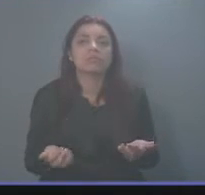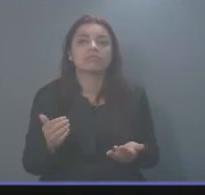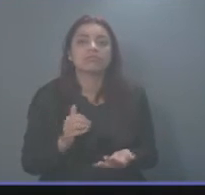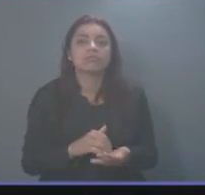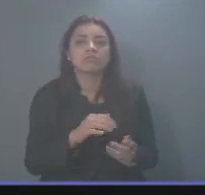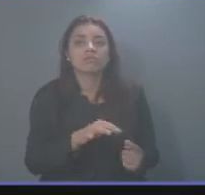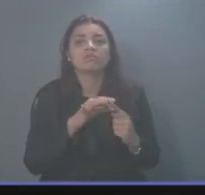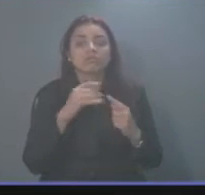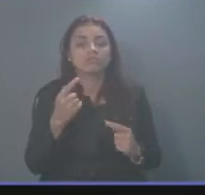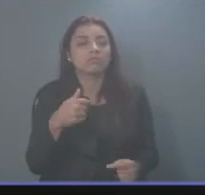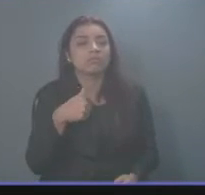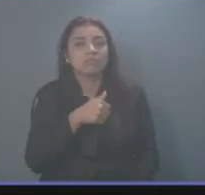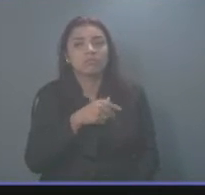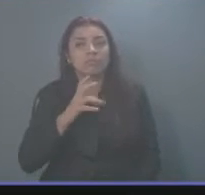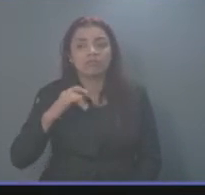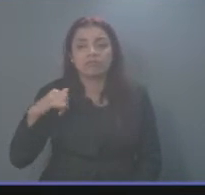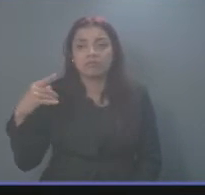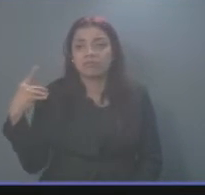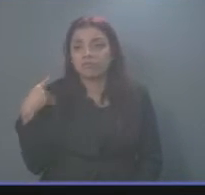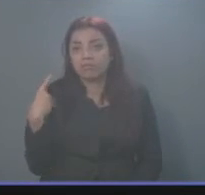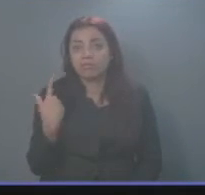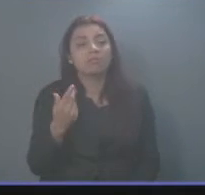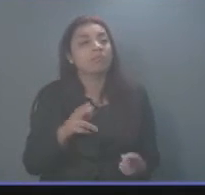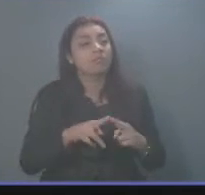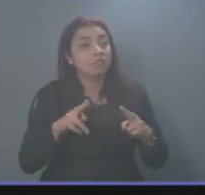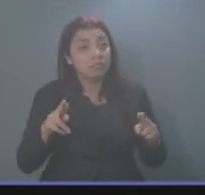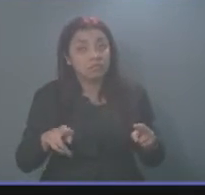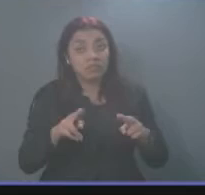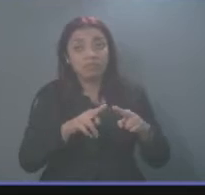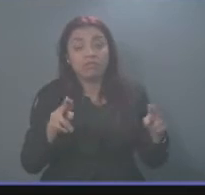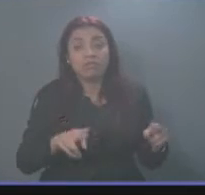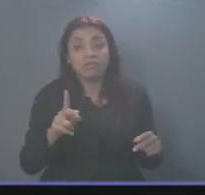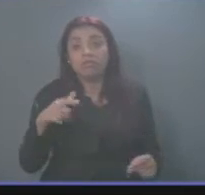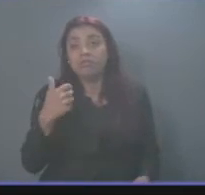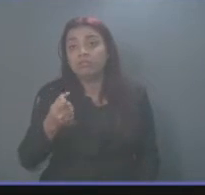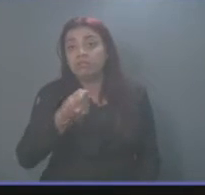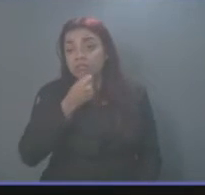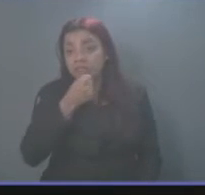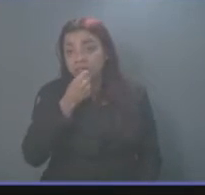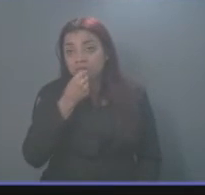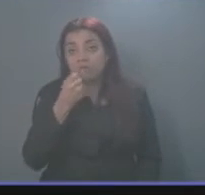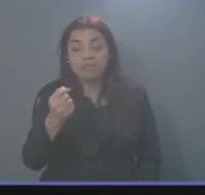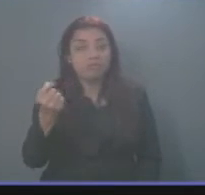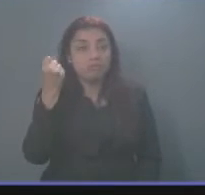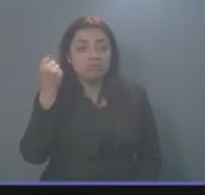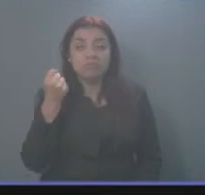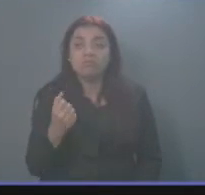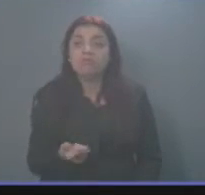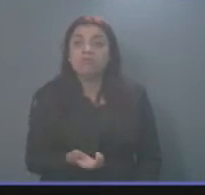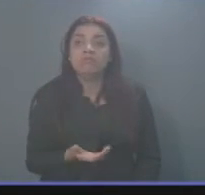de miembros de directivas de federaciones. Otro dato muy importante es